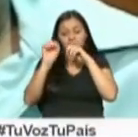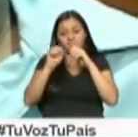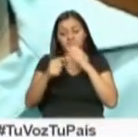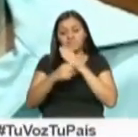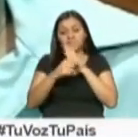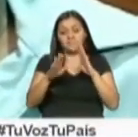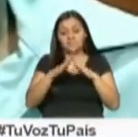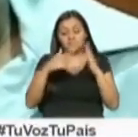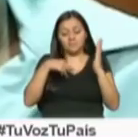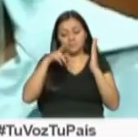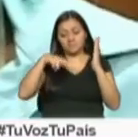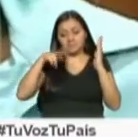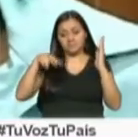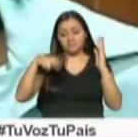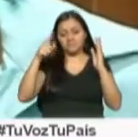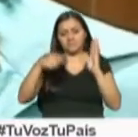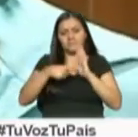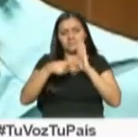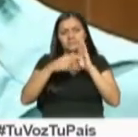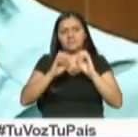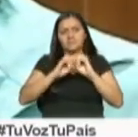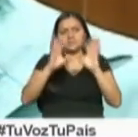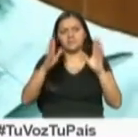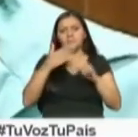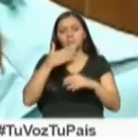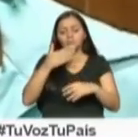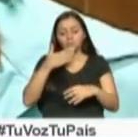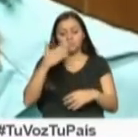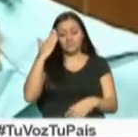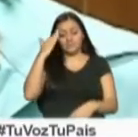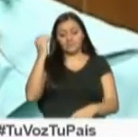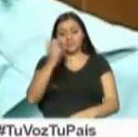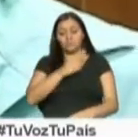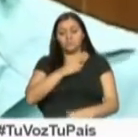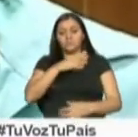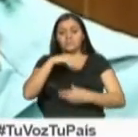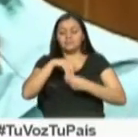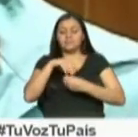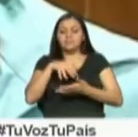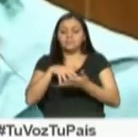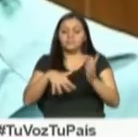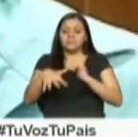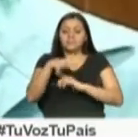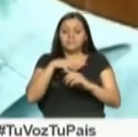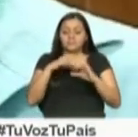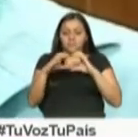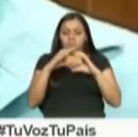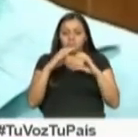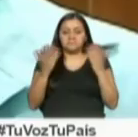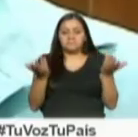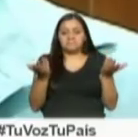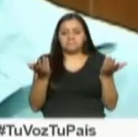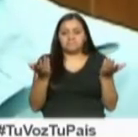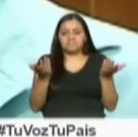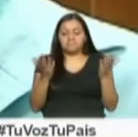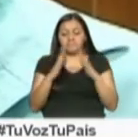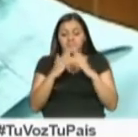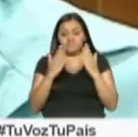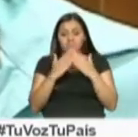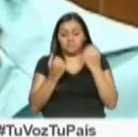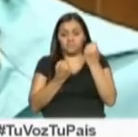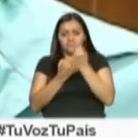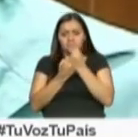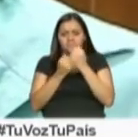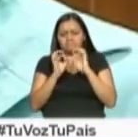de una u otra forma devela académicamente qué es lo que ocurre en el entorno de los medios, ¿no? Entonces el libro me parece un aporte